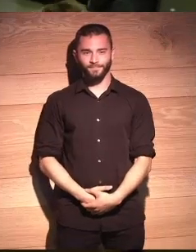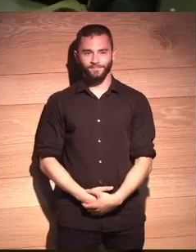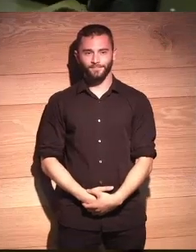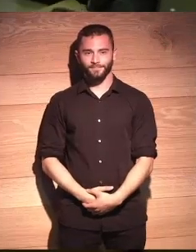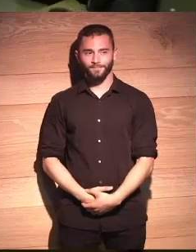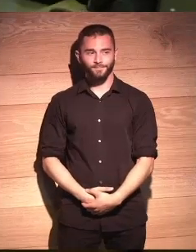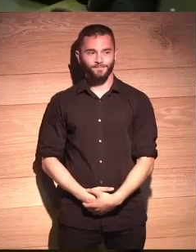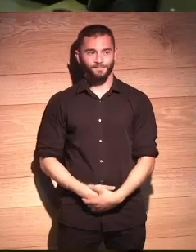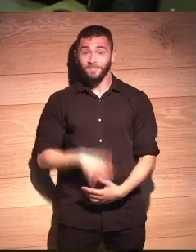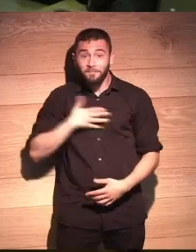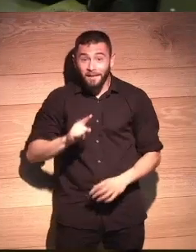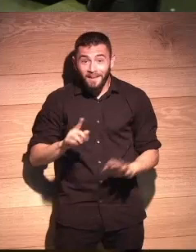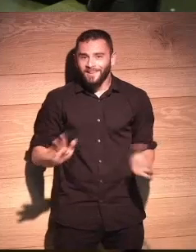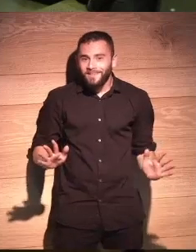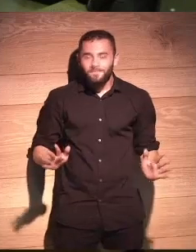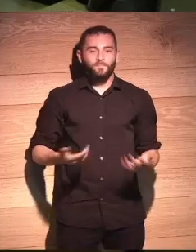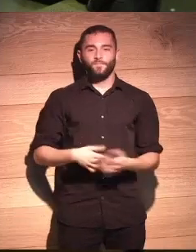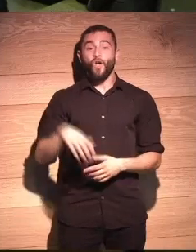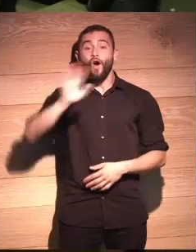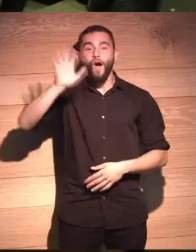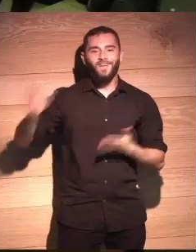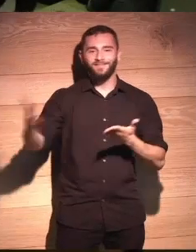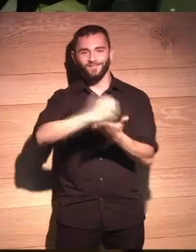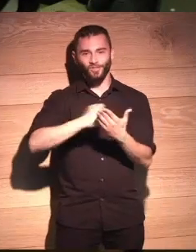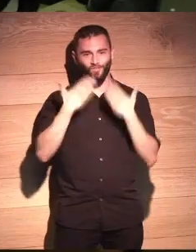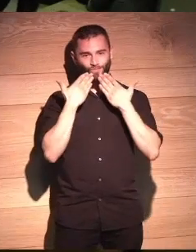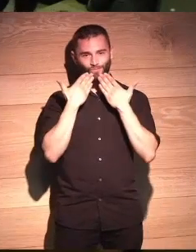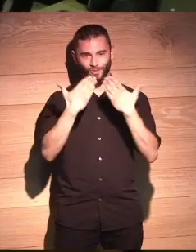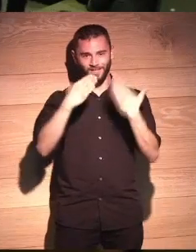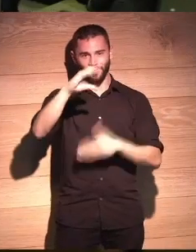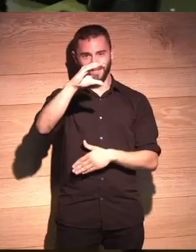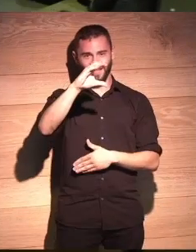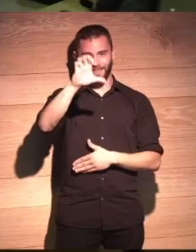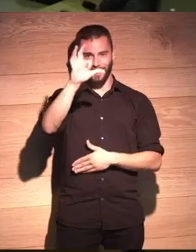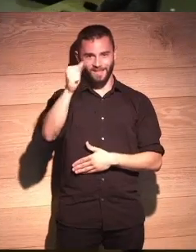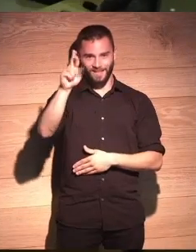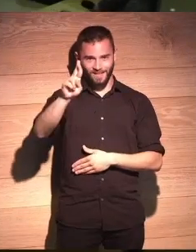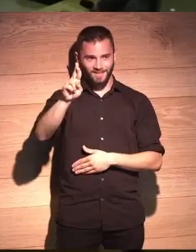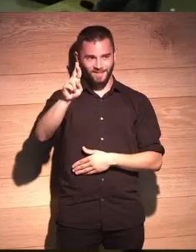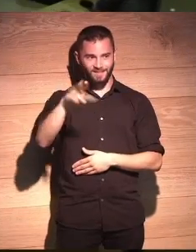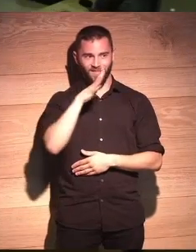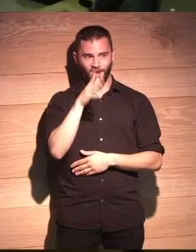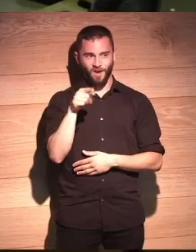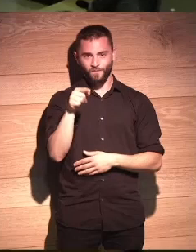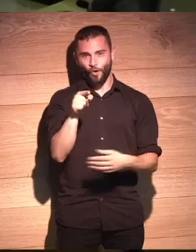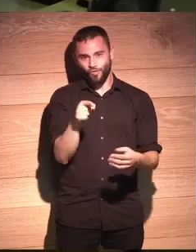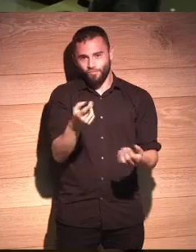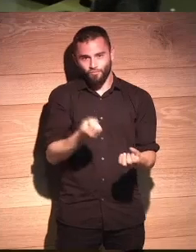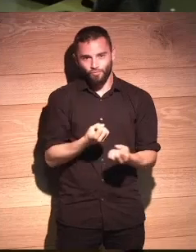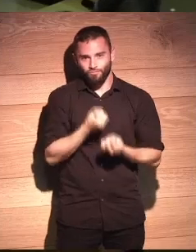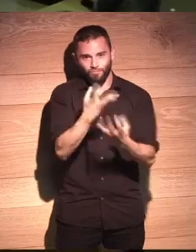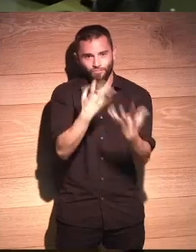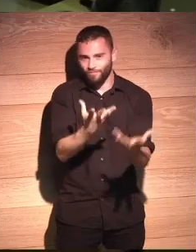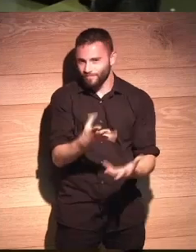No me quiere. Hola a todos. Muchísimas gracias, César, por tus palabras